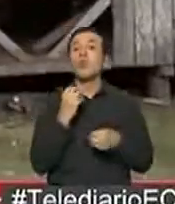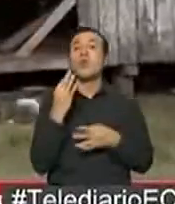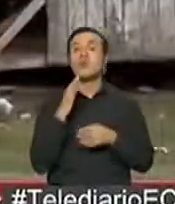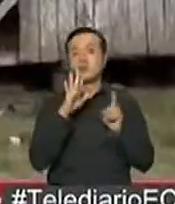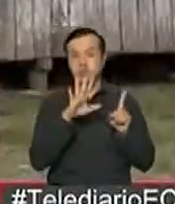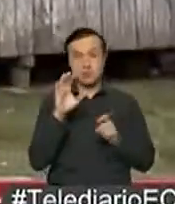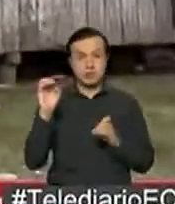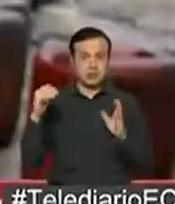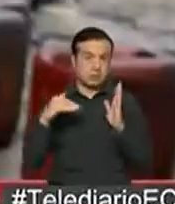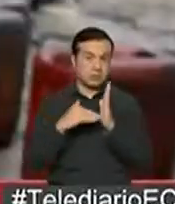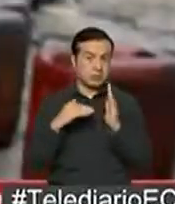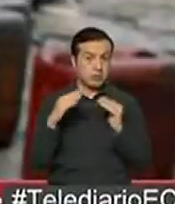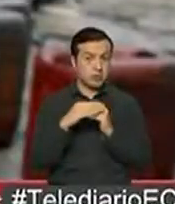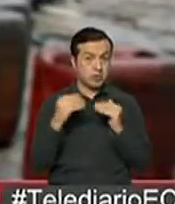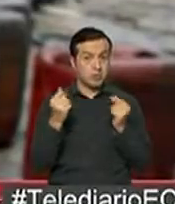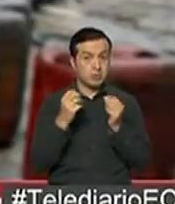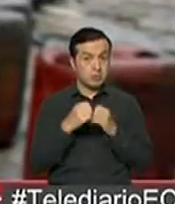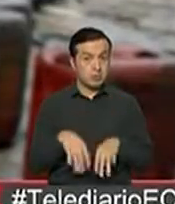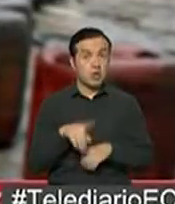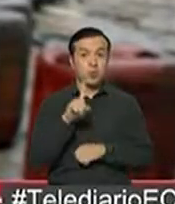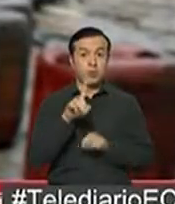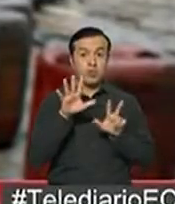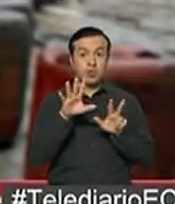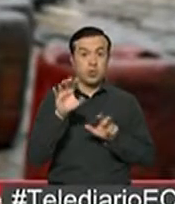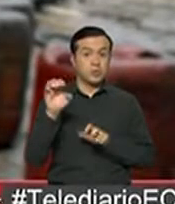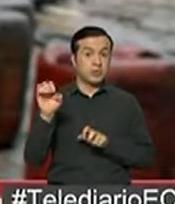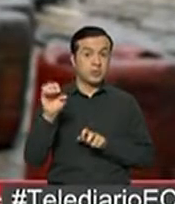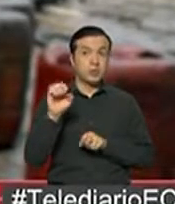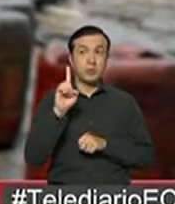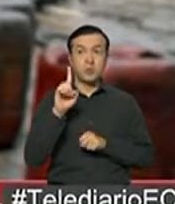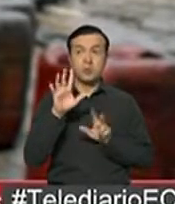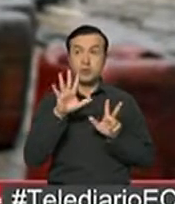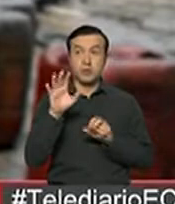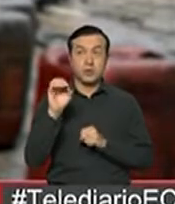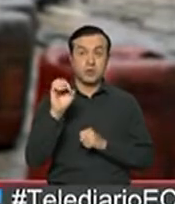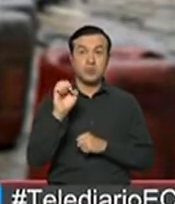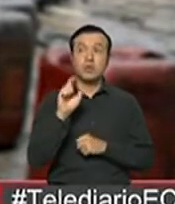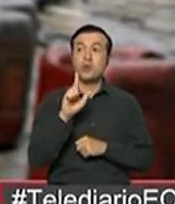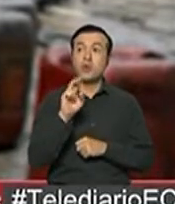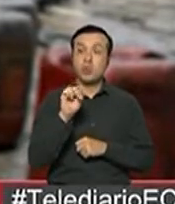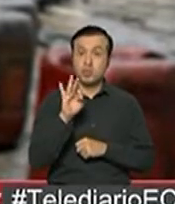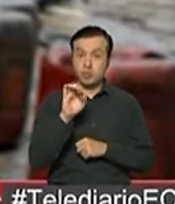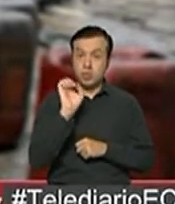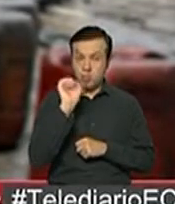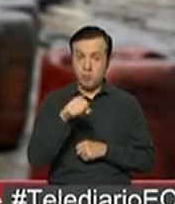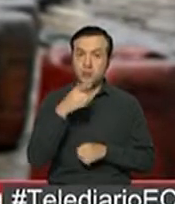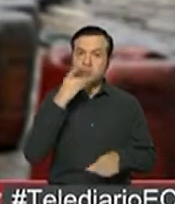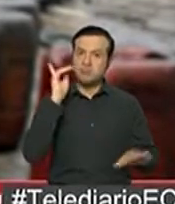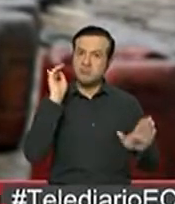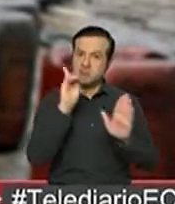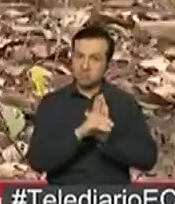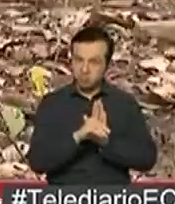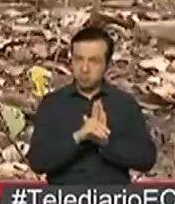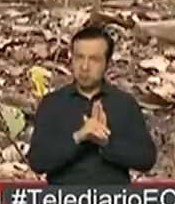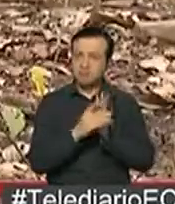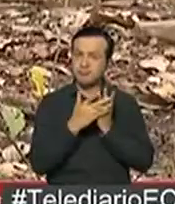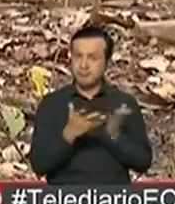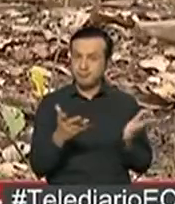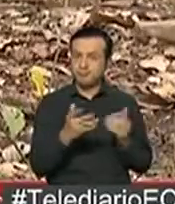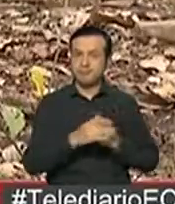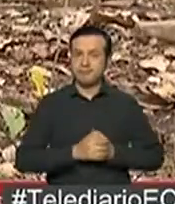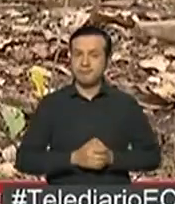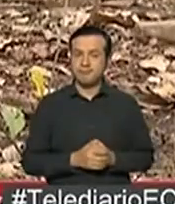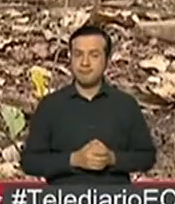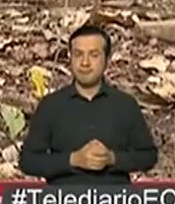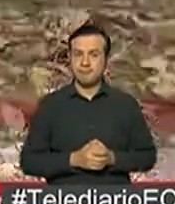600 mil dólares a través de las líneas 1 800 delito 1 800 lo justo se pueden realizar las denuncias de estos delitos ronnie toapanta